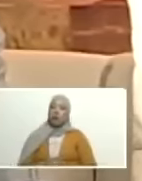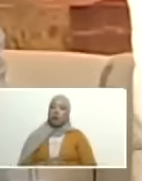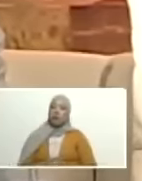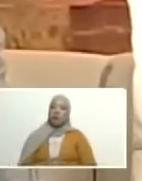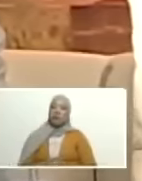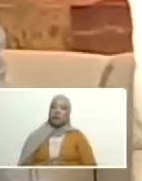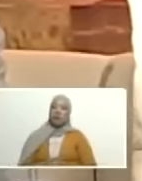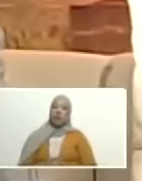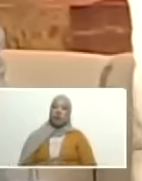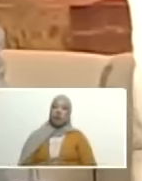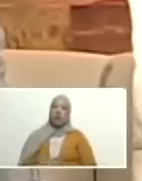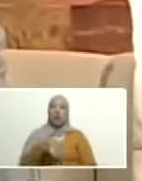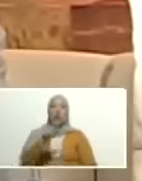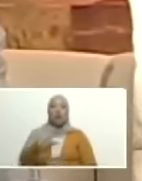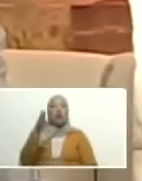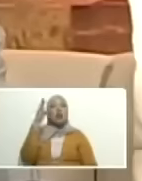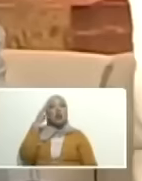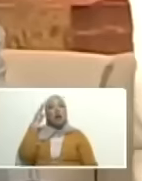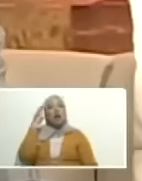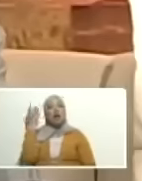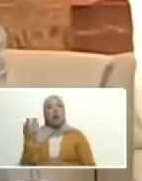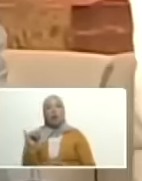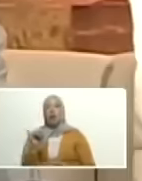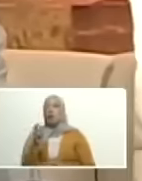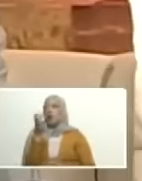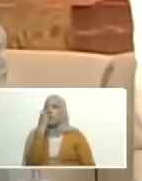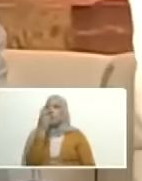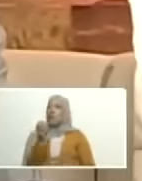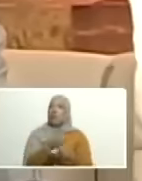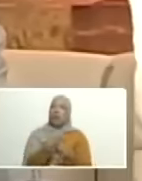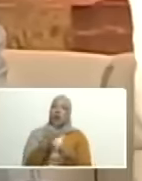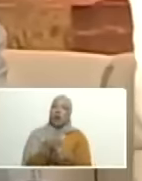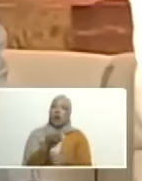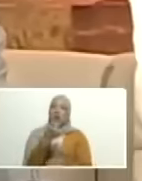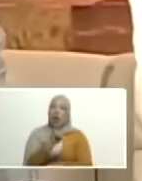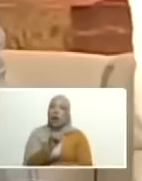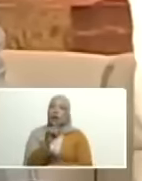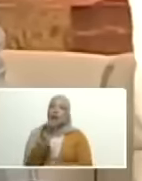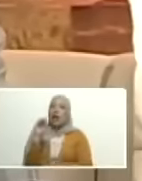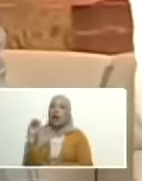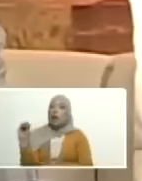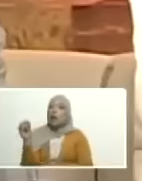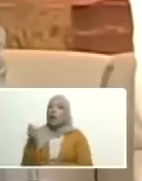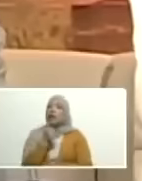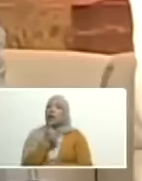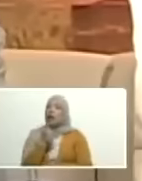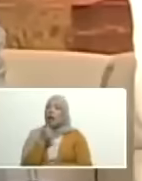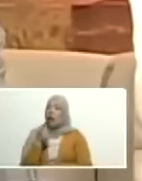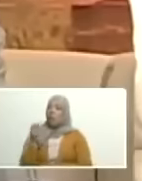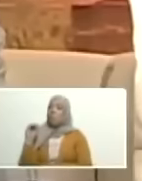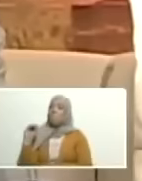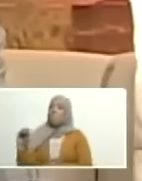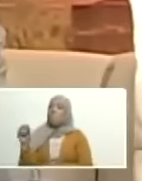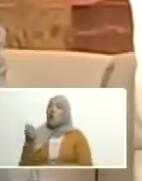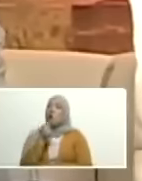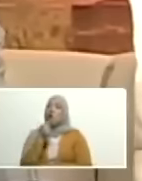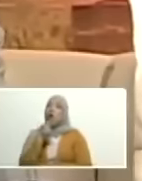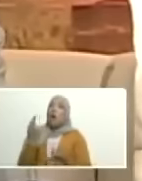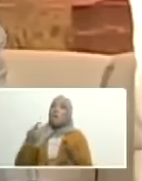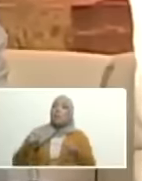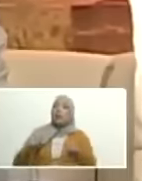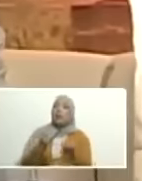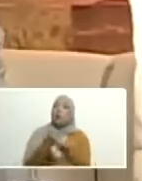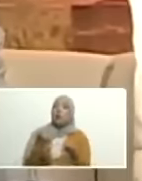Bueno, la gente sabe quiénes pidieron las sanciones. La gente sabe quiénes pidieron la invasión